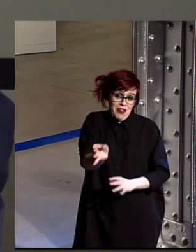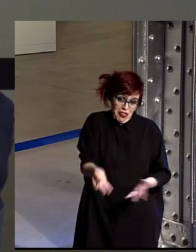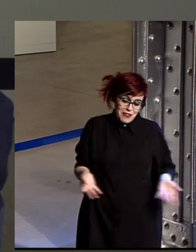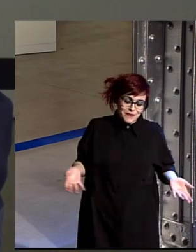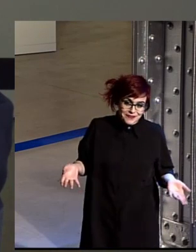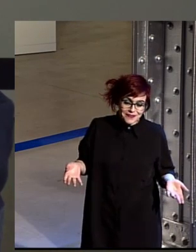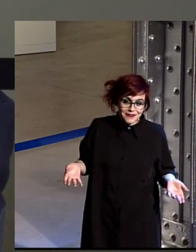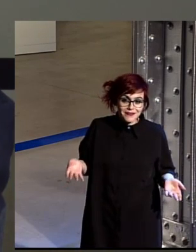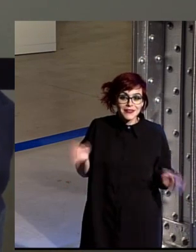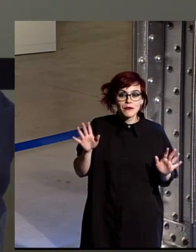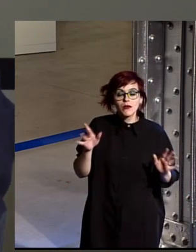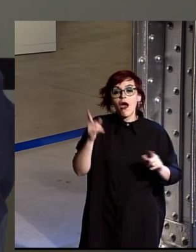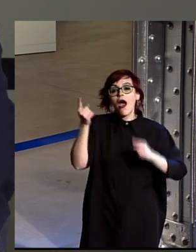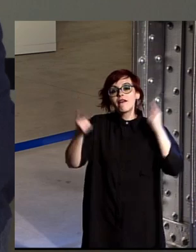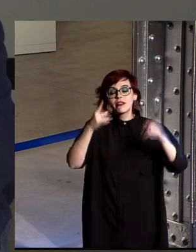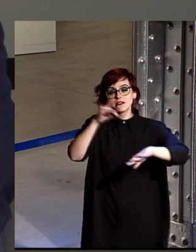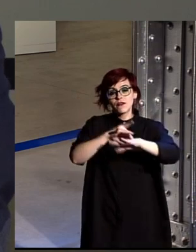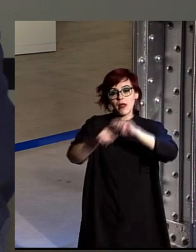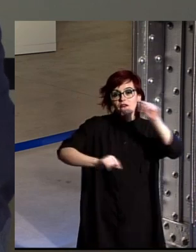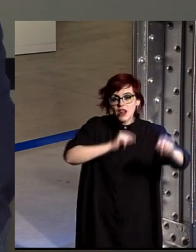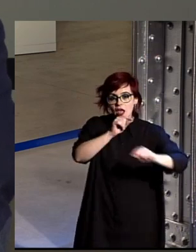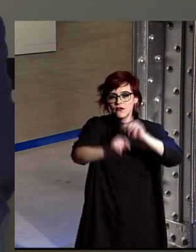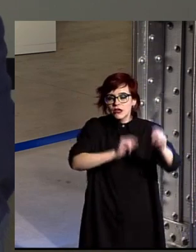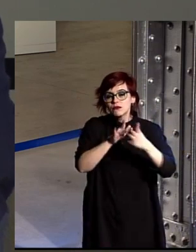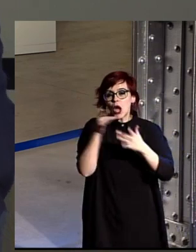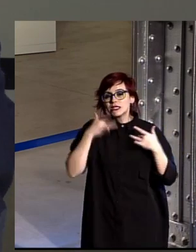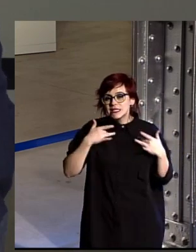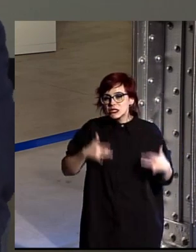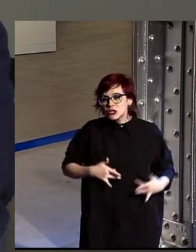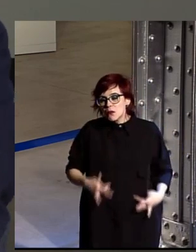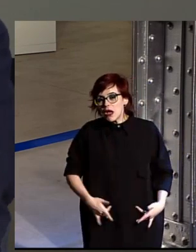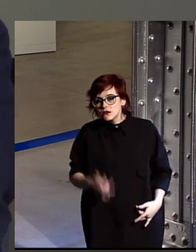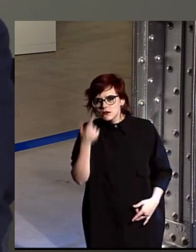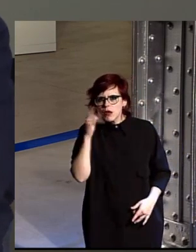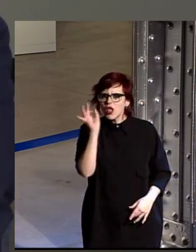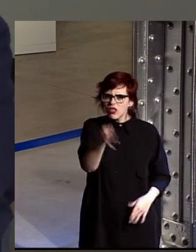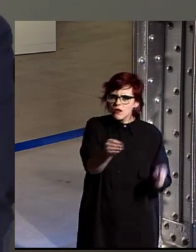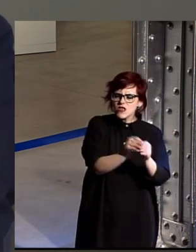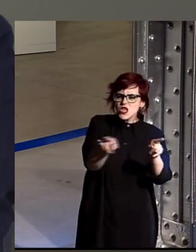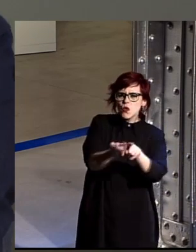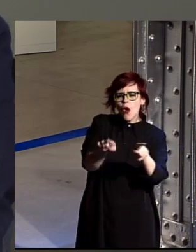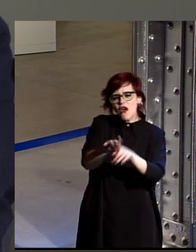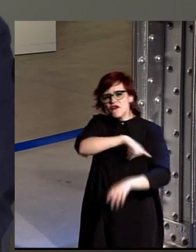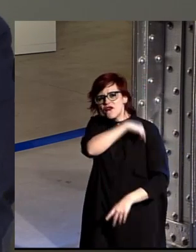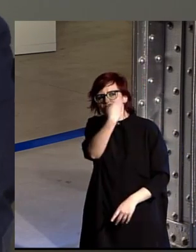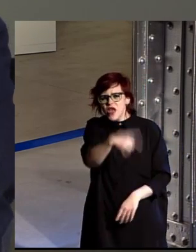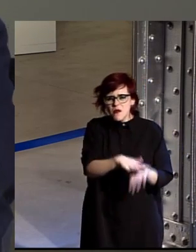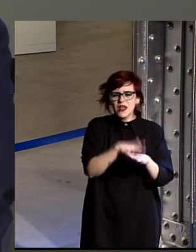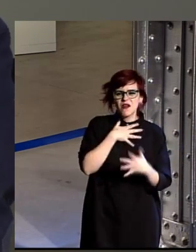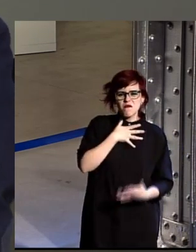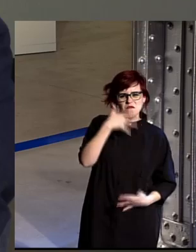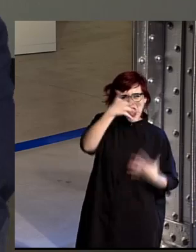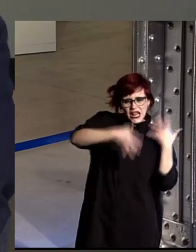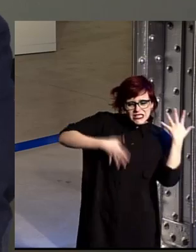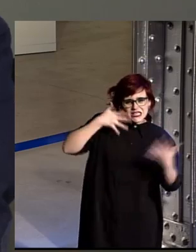pero muchas enfermedades virales, cuando uno empieza a ver los síntomas, uno dice, joder, pues si todo es igual, o sea, un poquito de fiebre, malestar general,